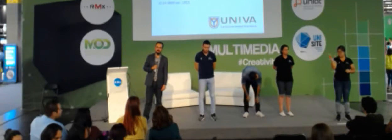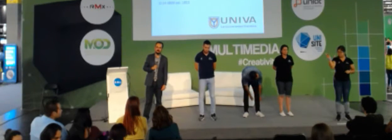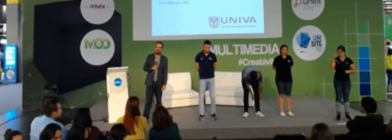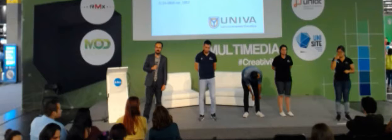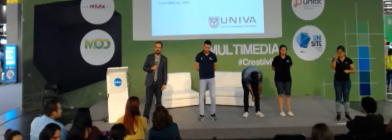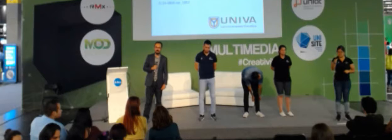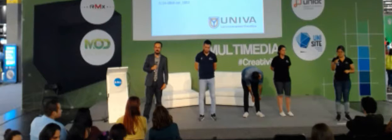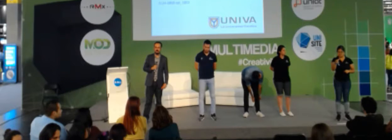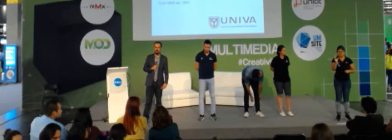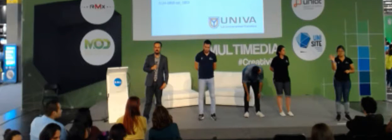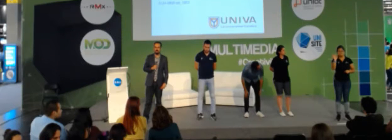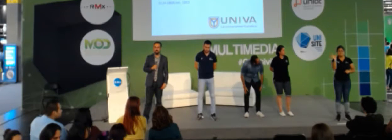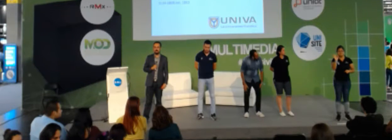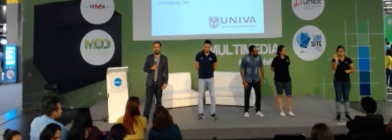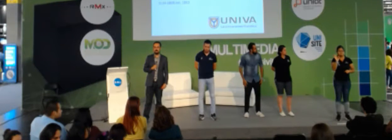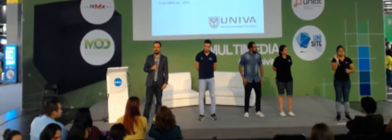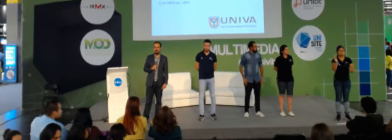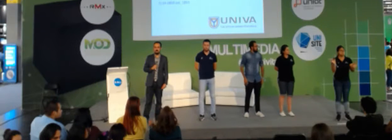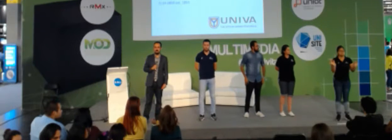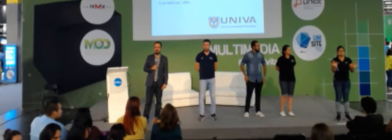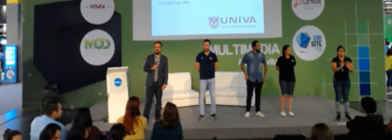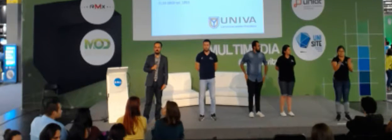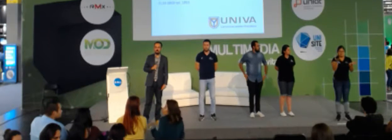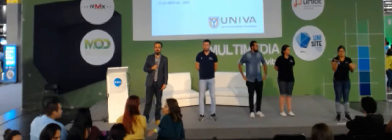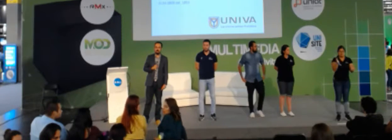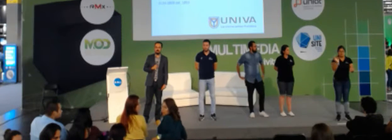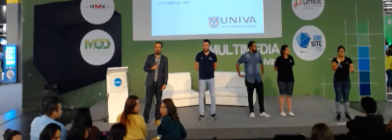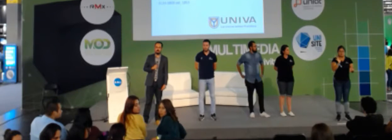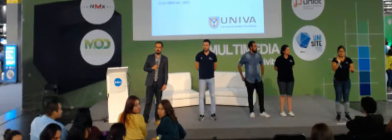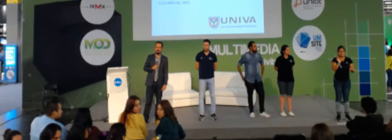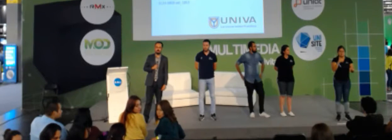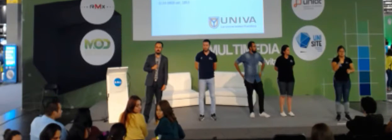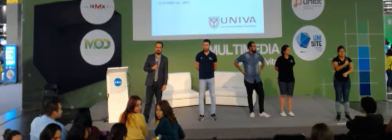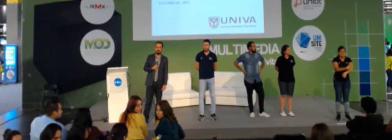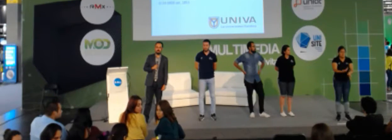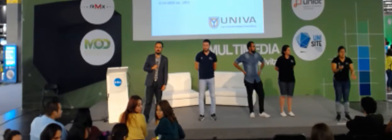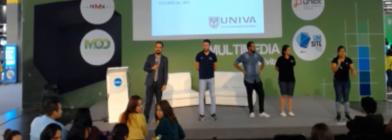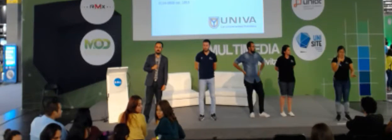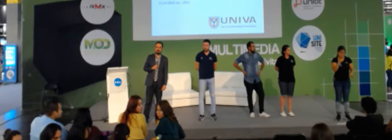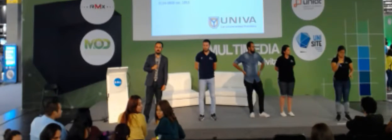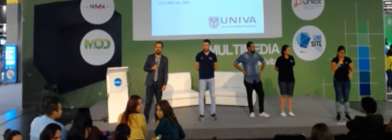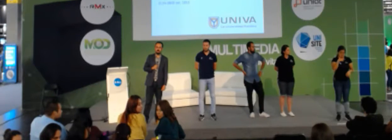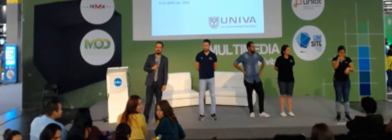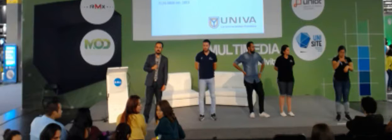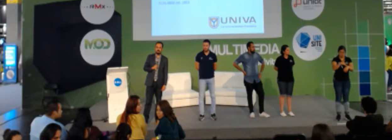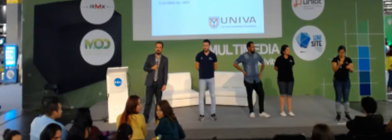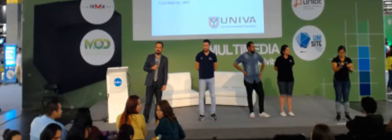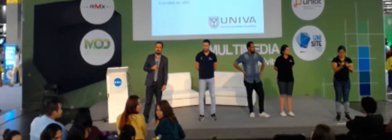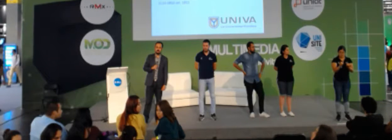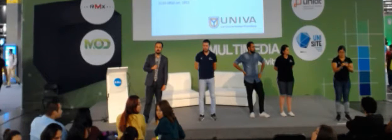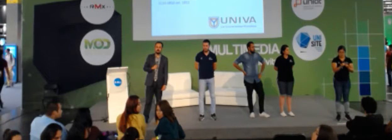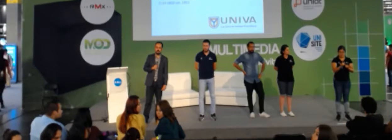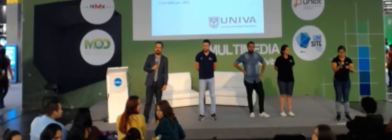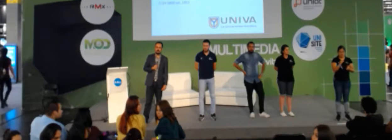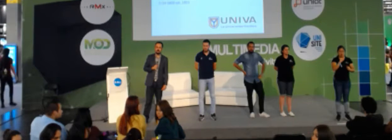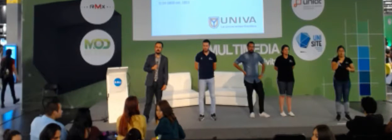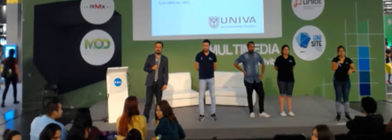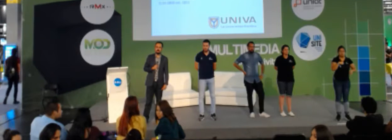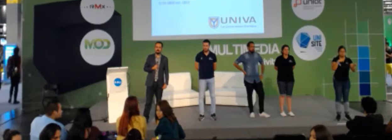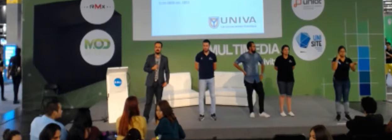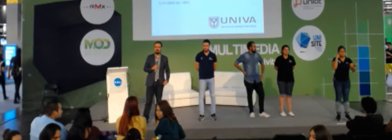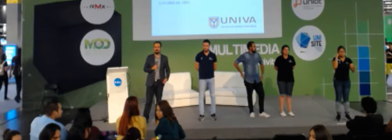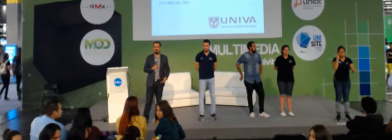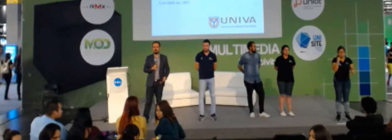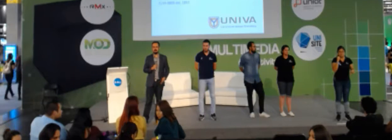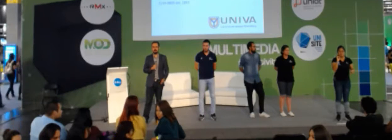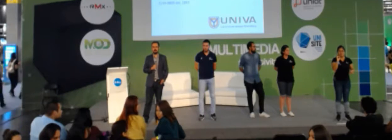un momento no sabemos si vamos a crecer o nos va a pasar algo o